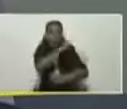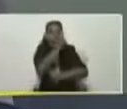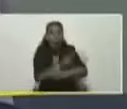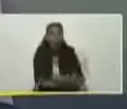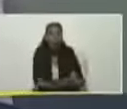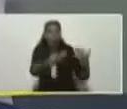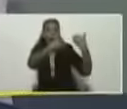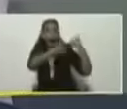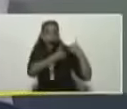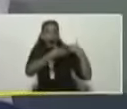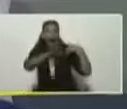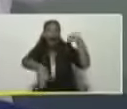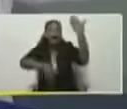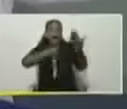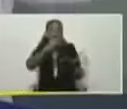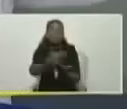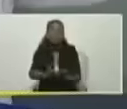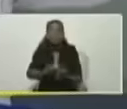gigantesco de aquí